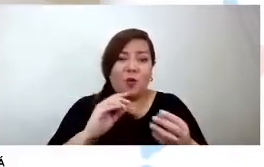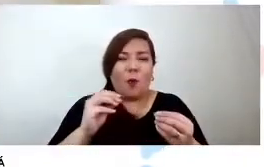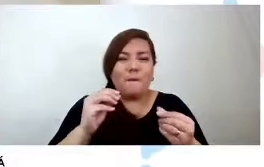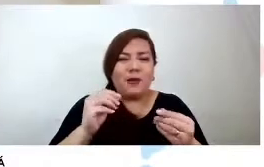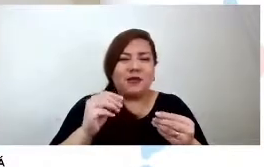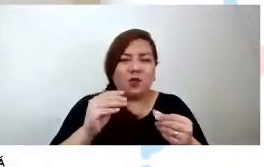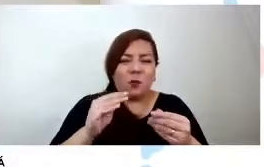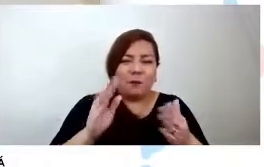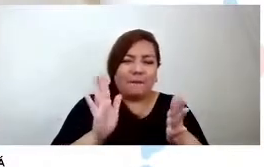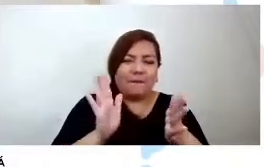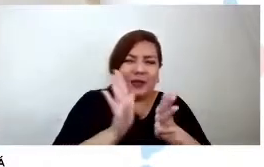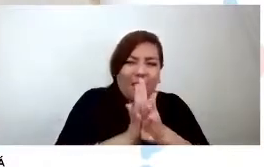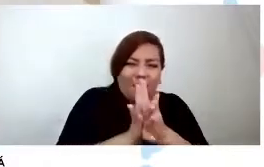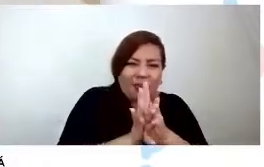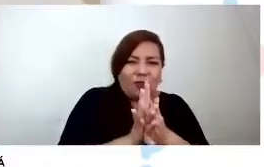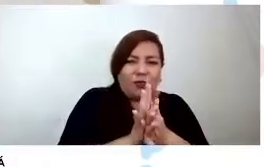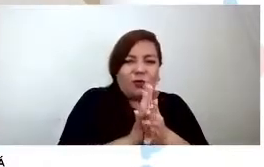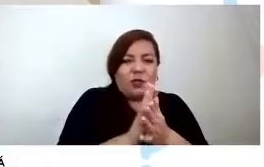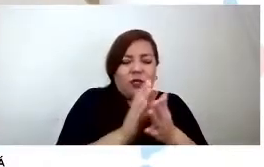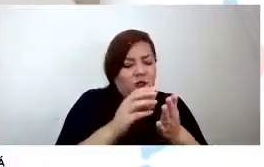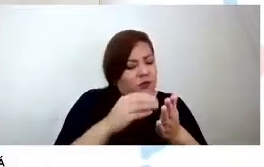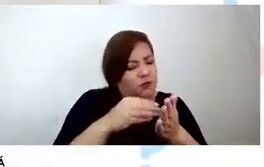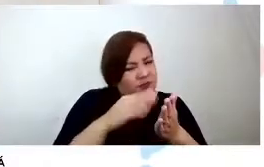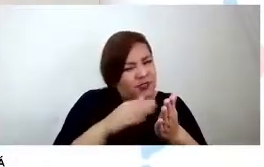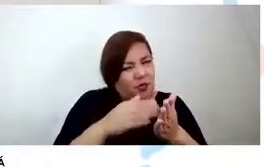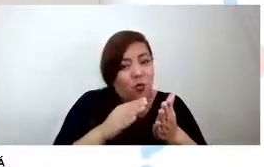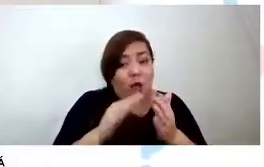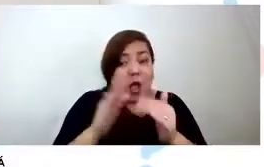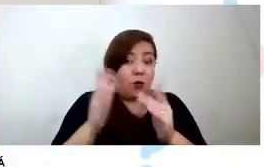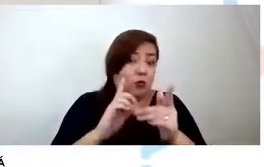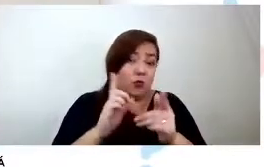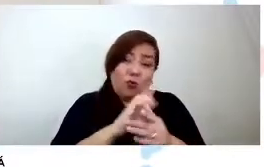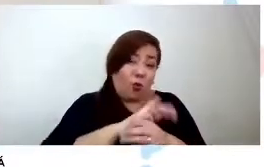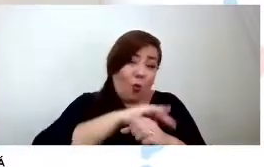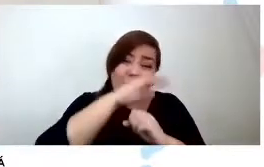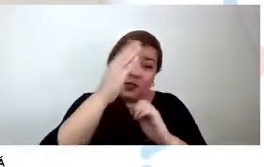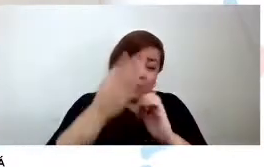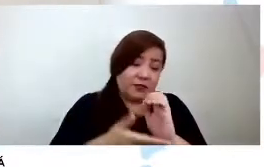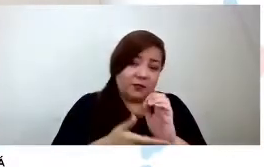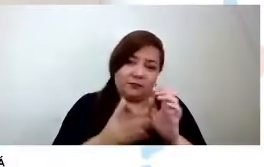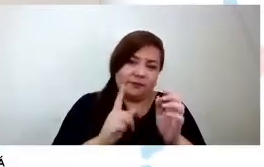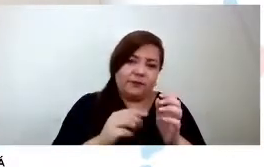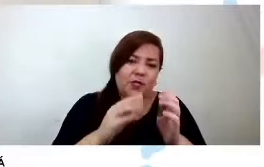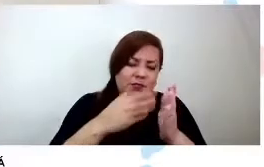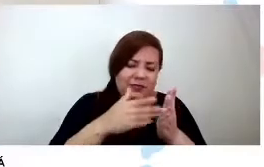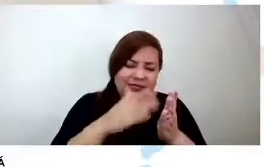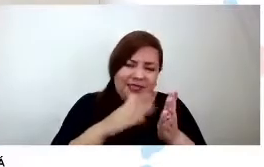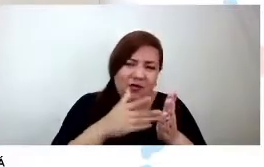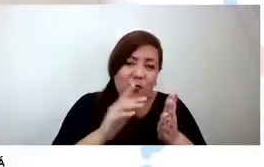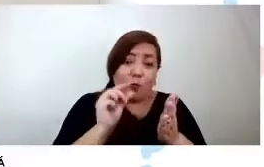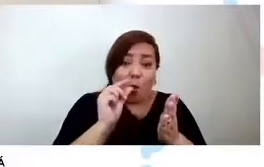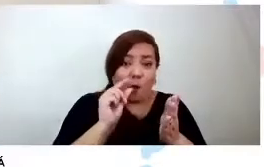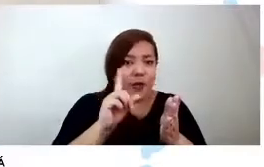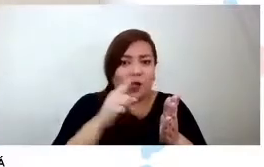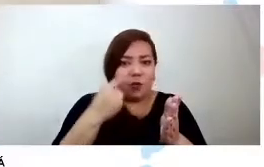que se sacó, no completamente, se sacó muy poco para no